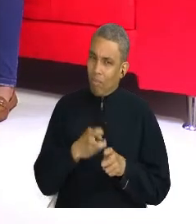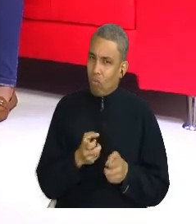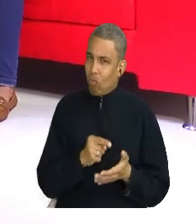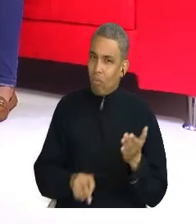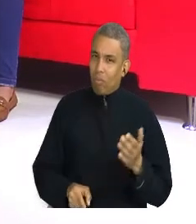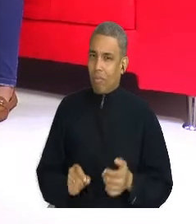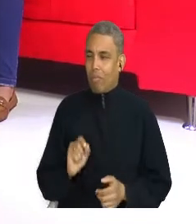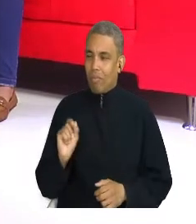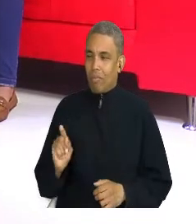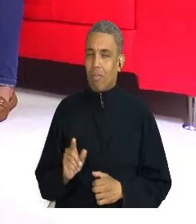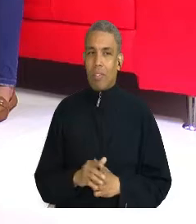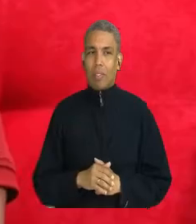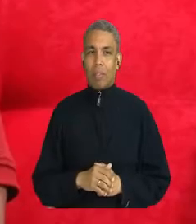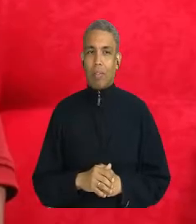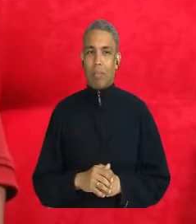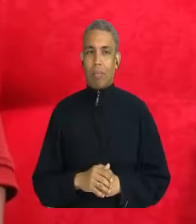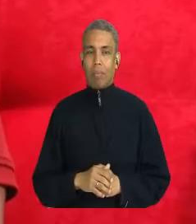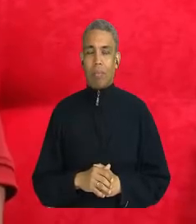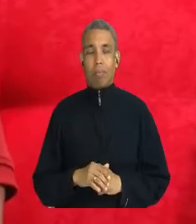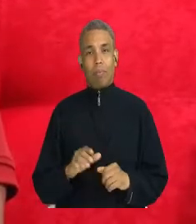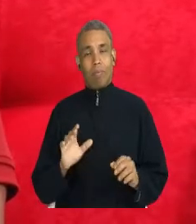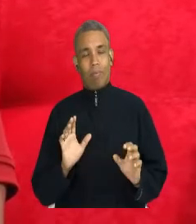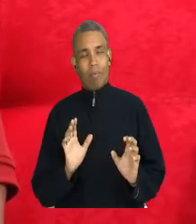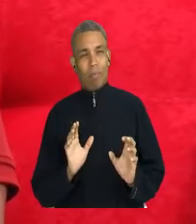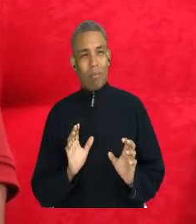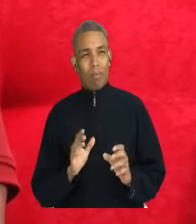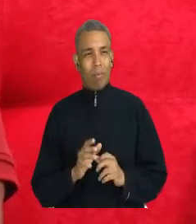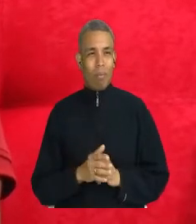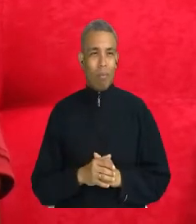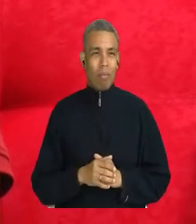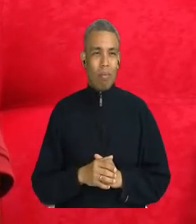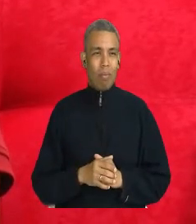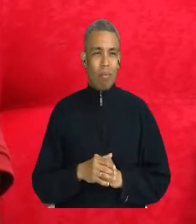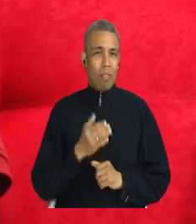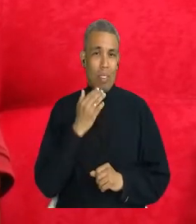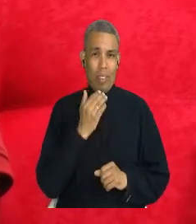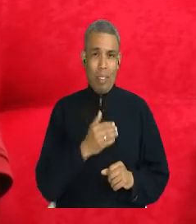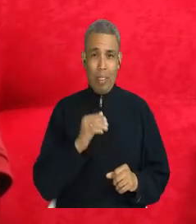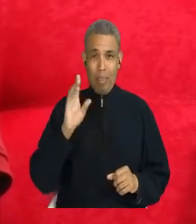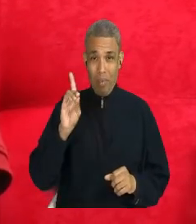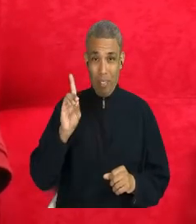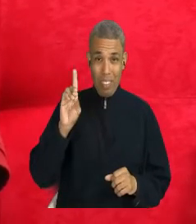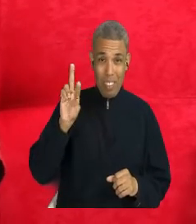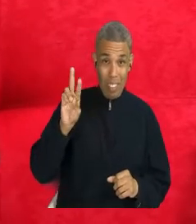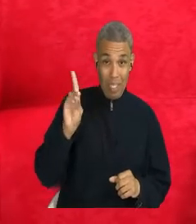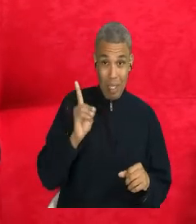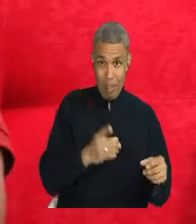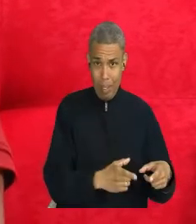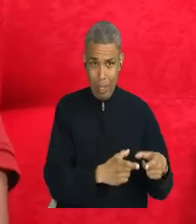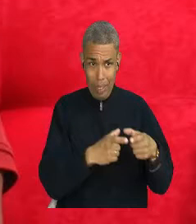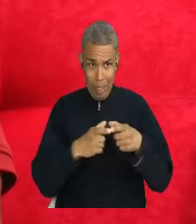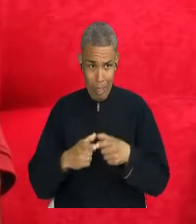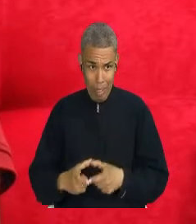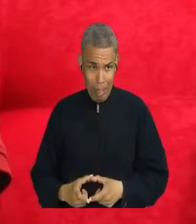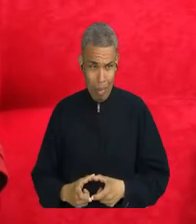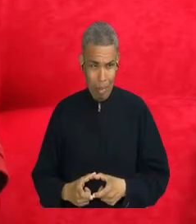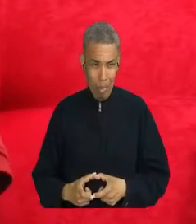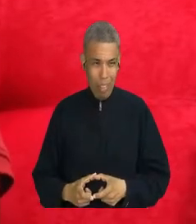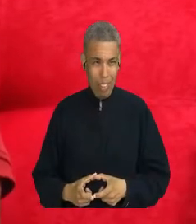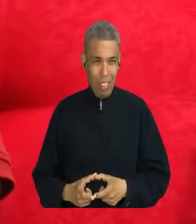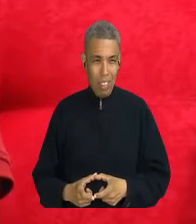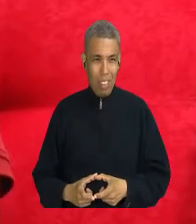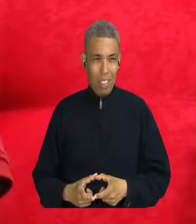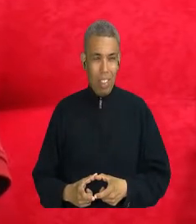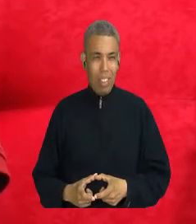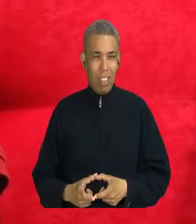este género. Cualquiera diría un lanzamiento, un CD en el Parque de la Leyenda Vallenata con una cantidad inigualable de